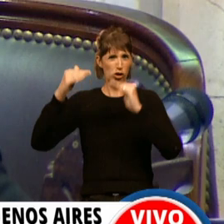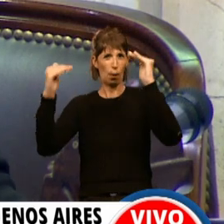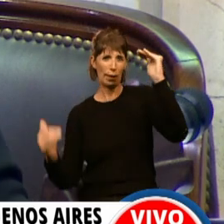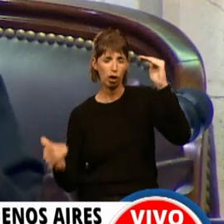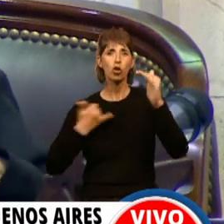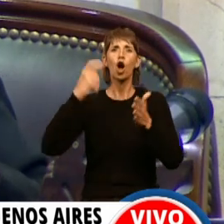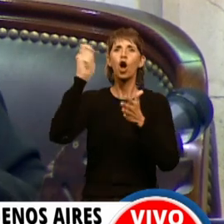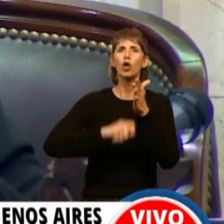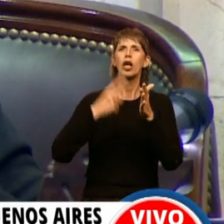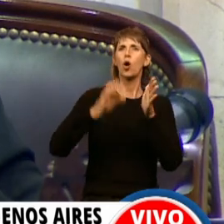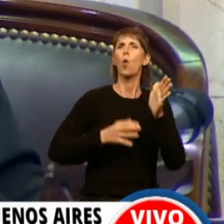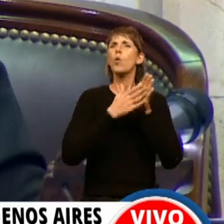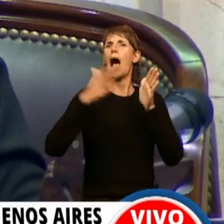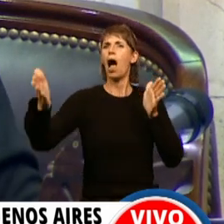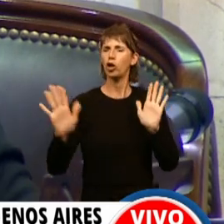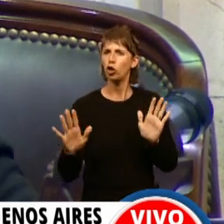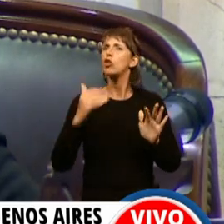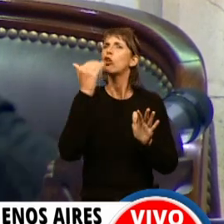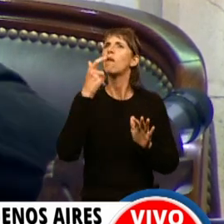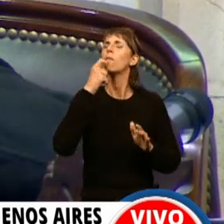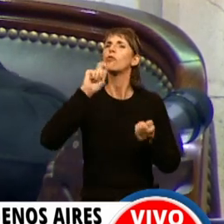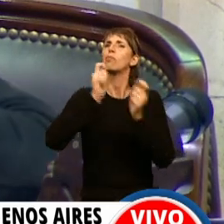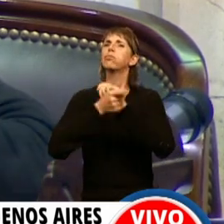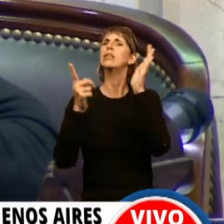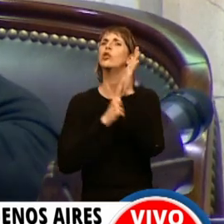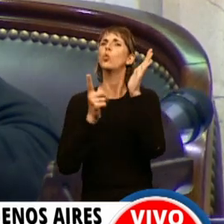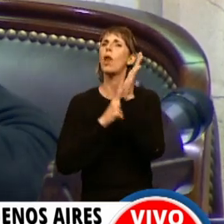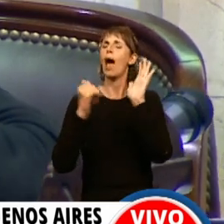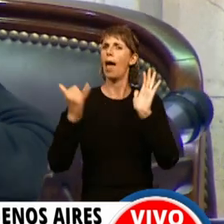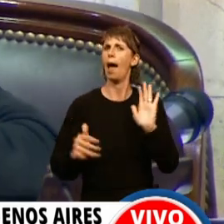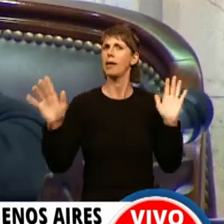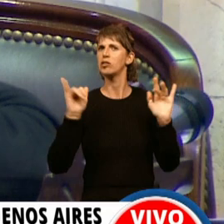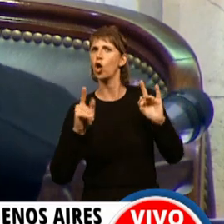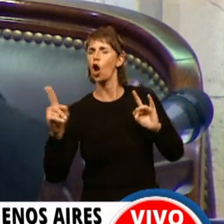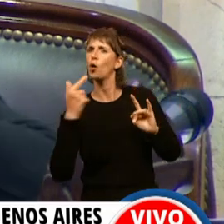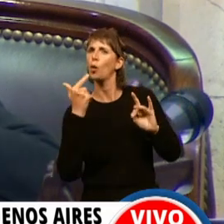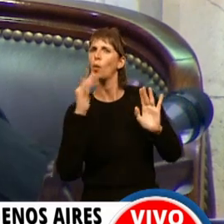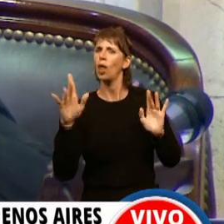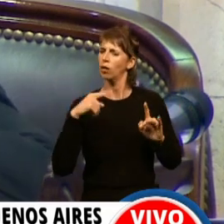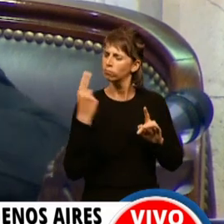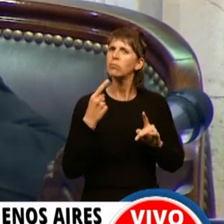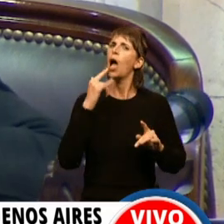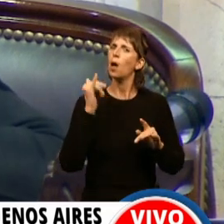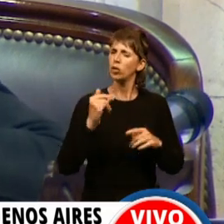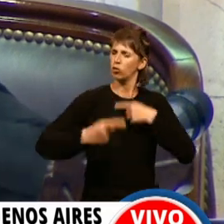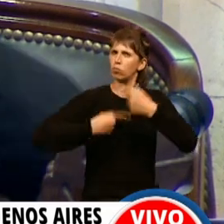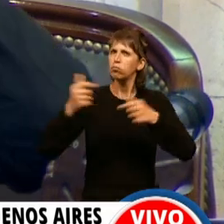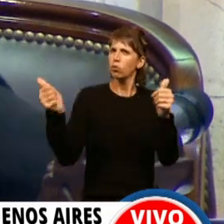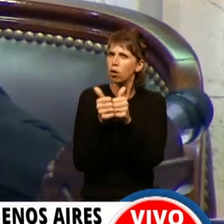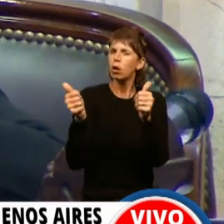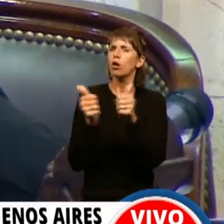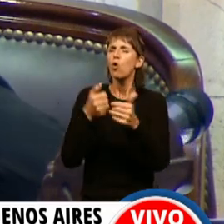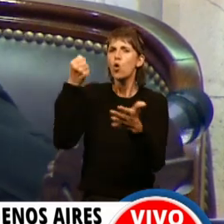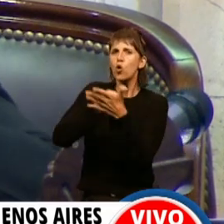no está carente de garantizada su efectividad así que compañeros desde nuestra bancada vamos a seguir acompañando su lucha